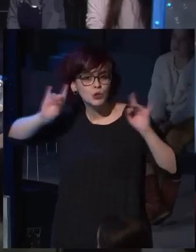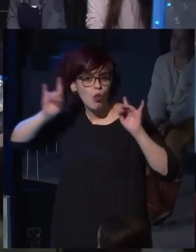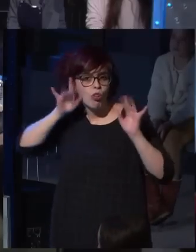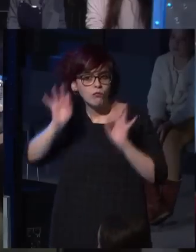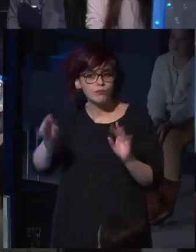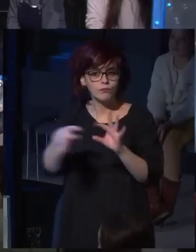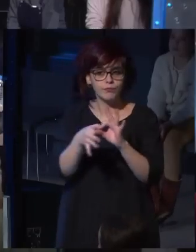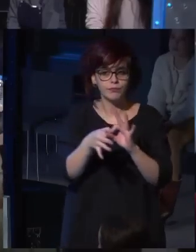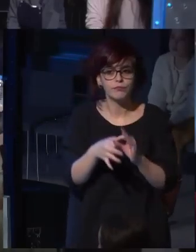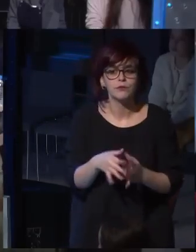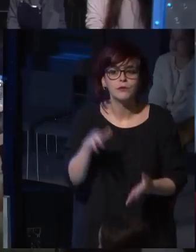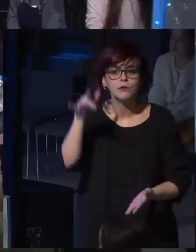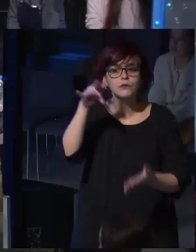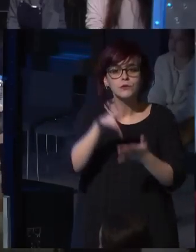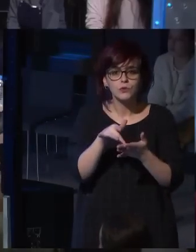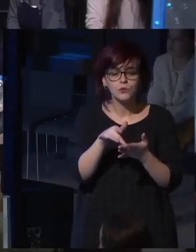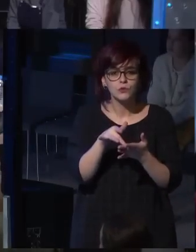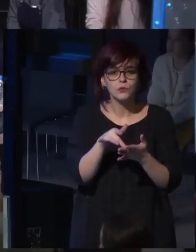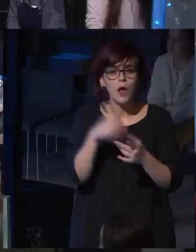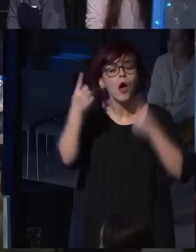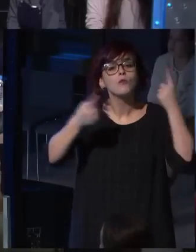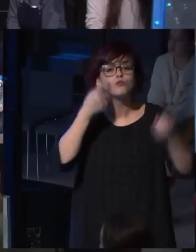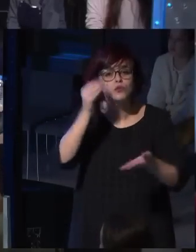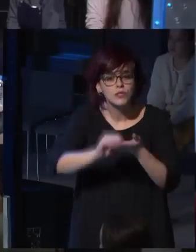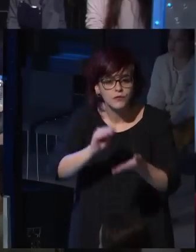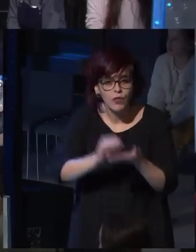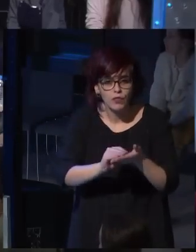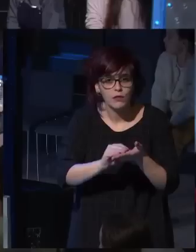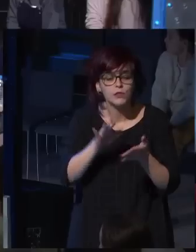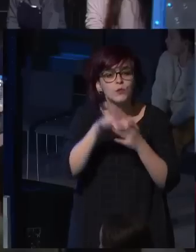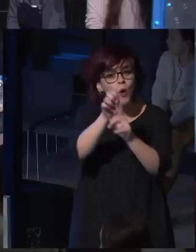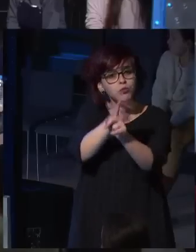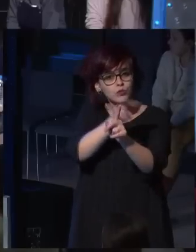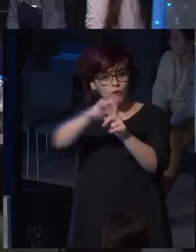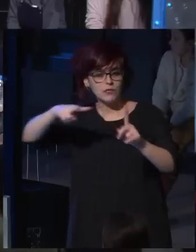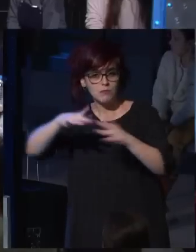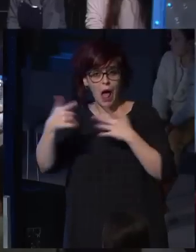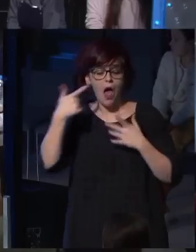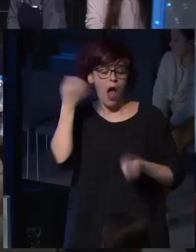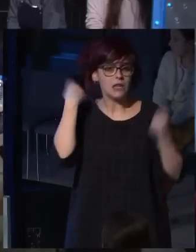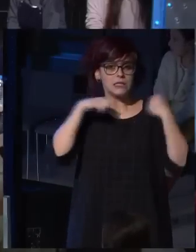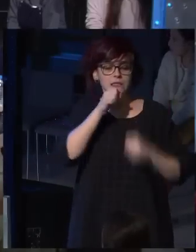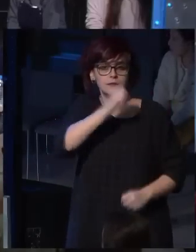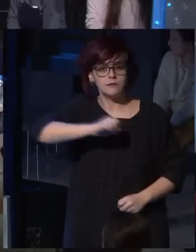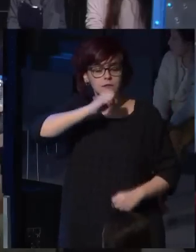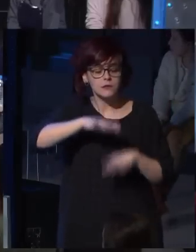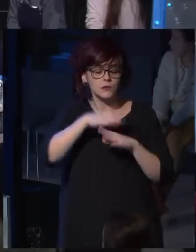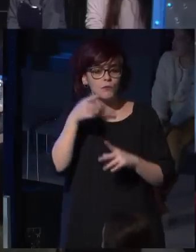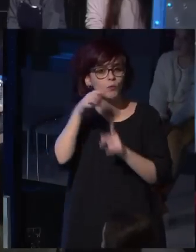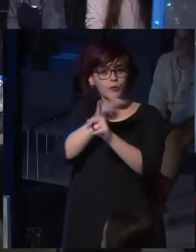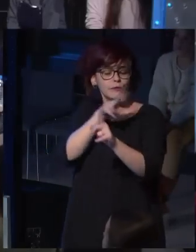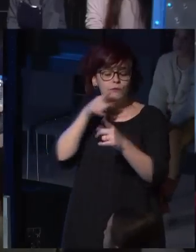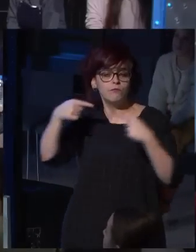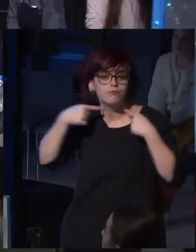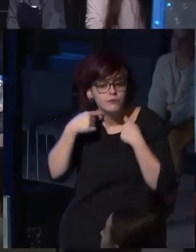todas maneras, hay una cosa importante, que es que muchas veces el artista pierde un poco de perspectiva de lo que está pasando, ¿no? Esto es cuando alguien